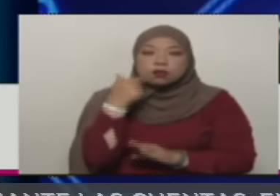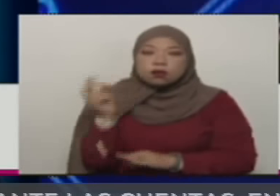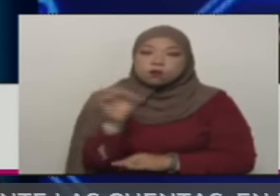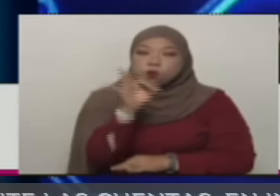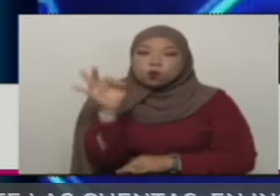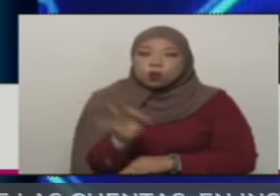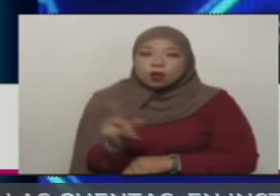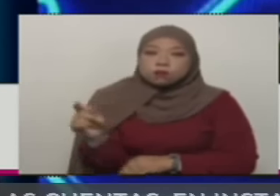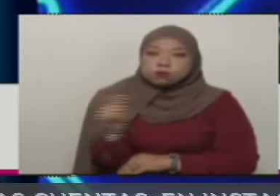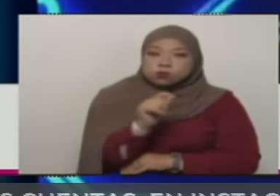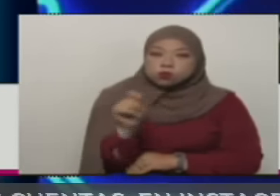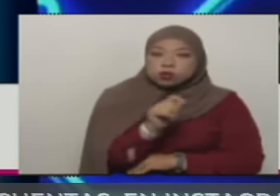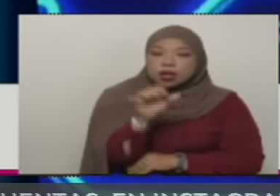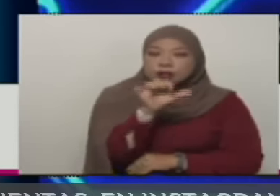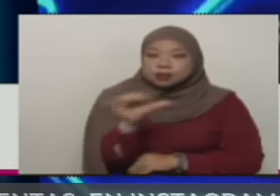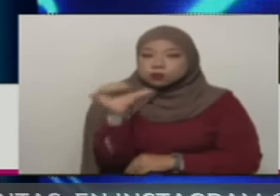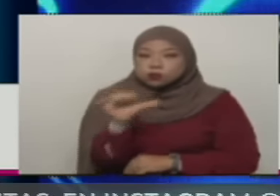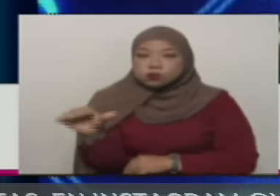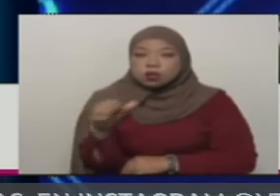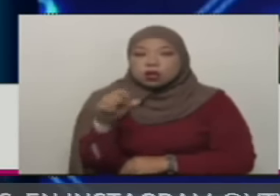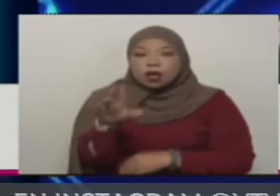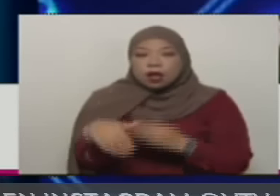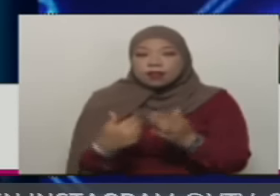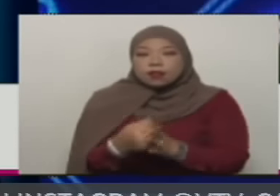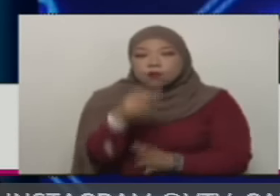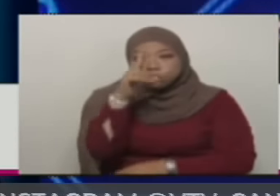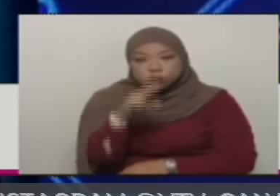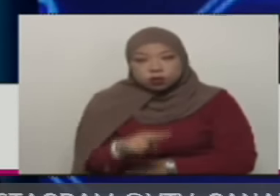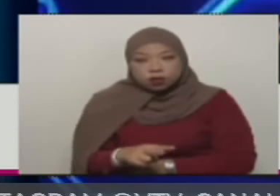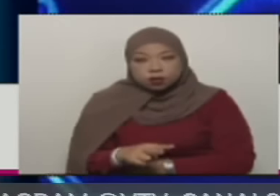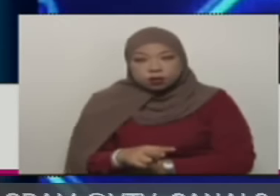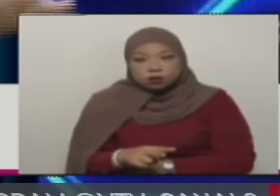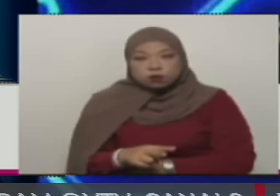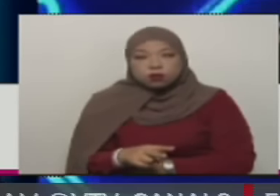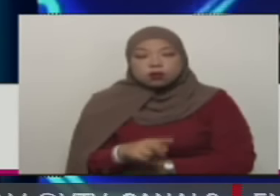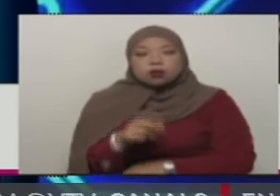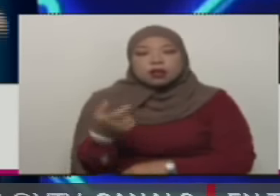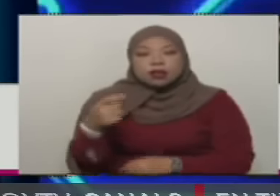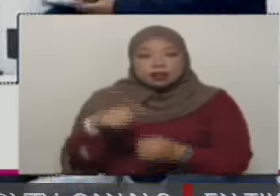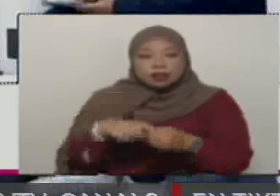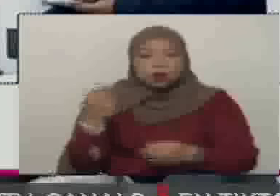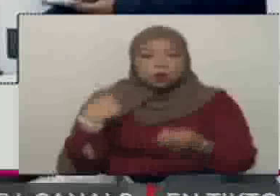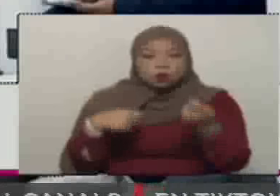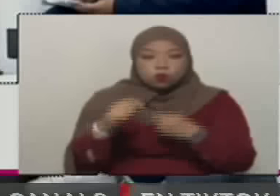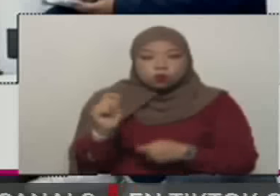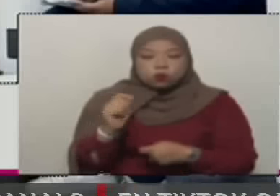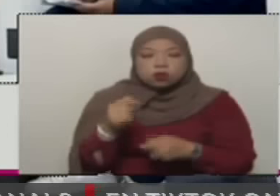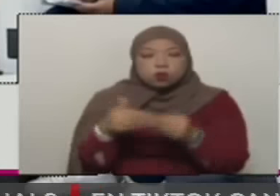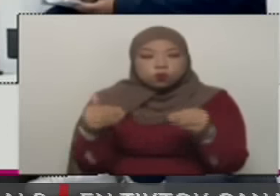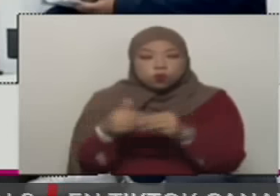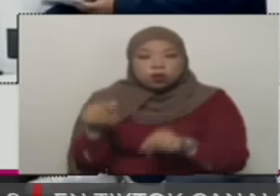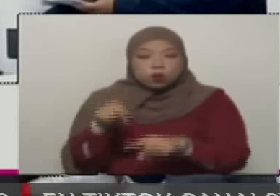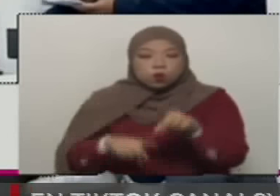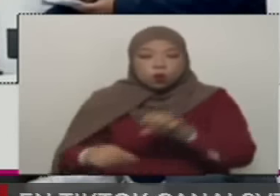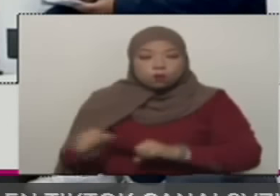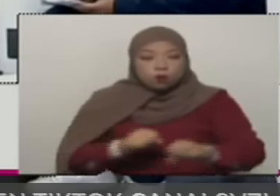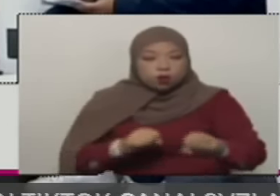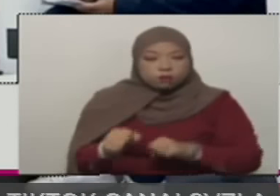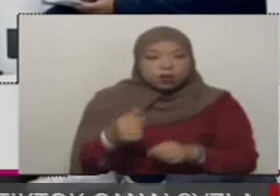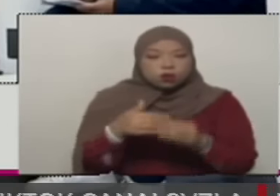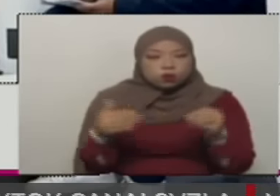mensual, semanal, hasta por días, del comercio interno, del intercambio de productos, de movimiento de